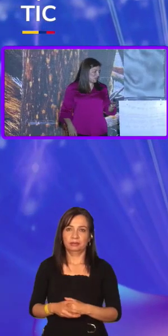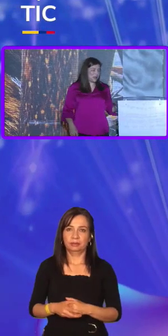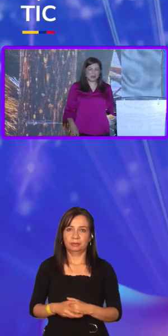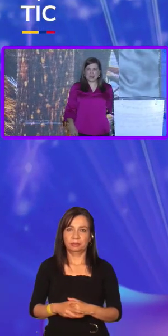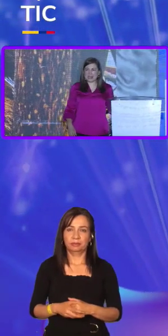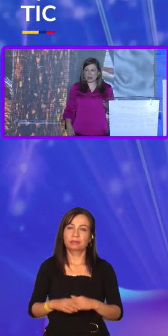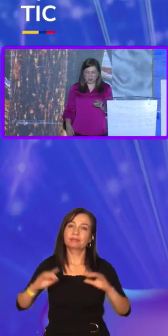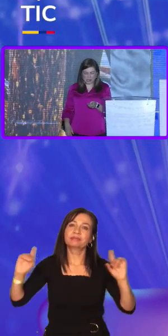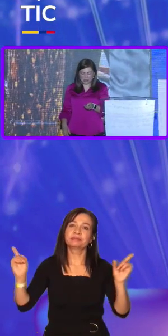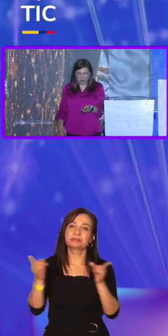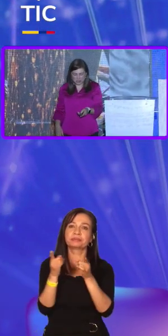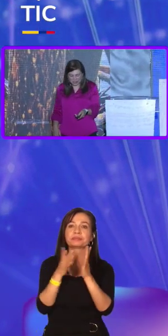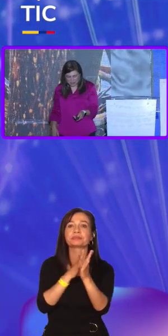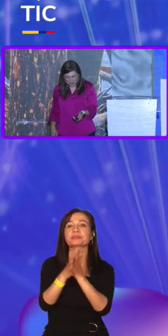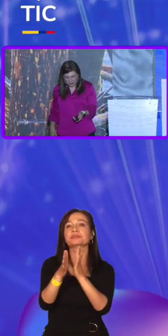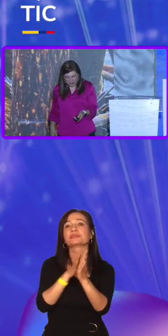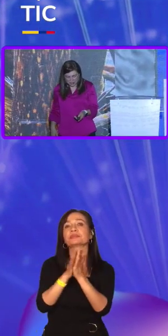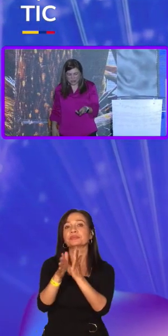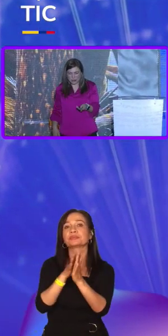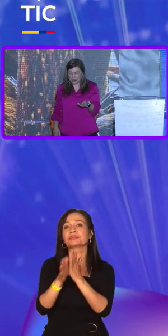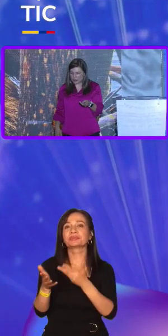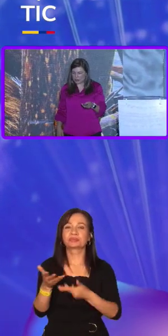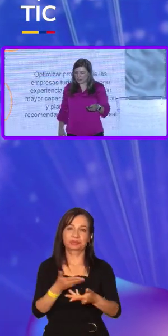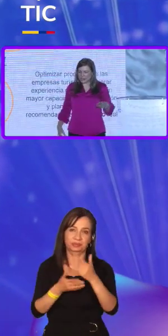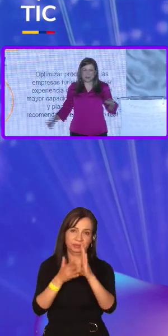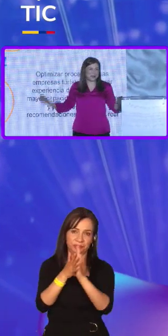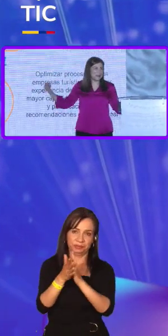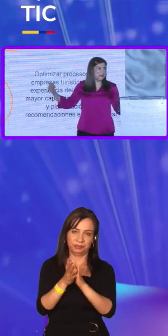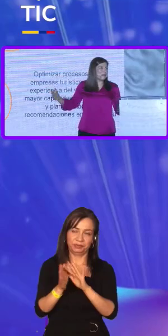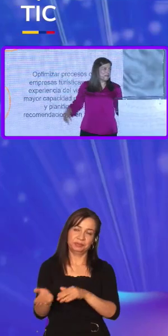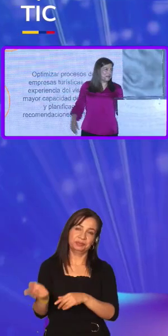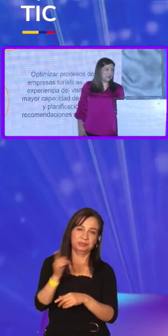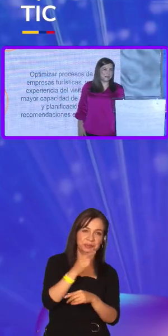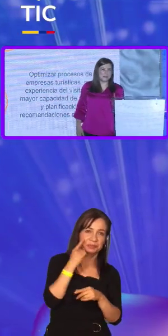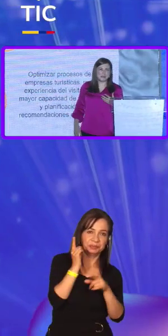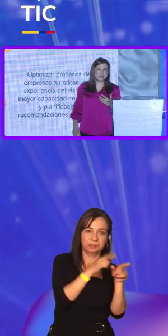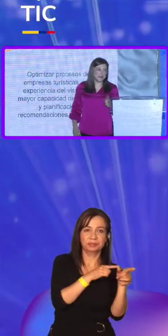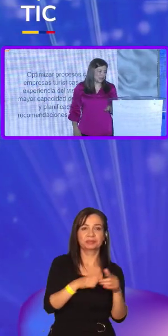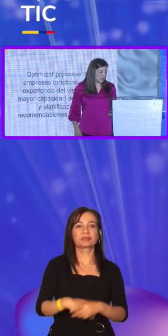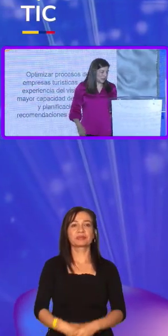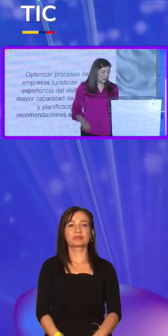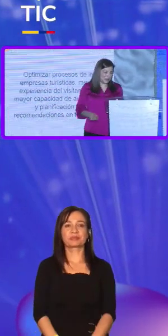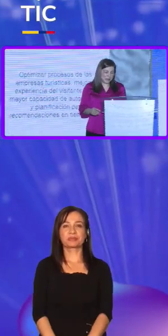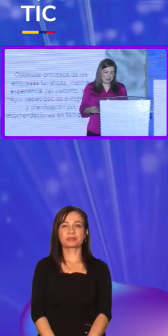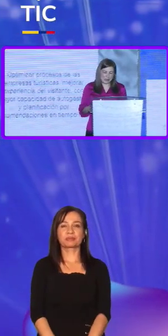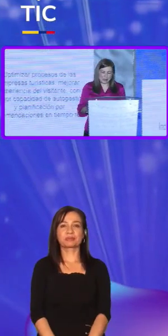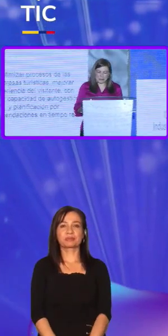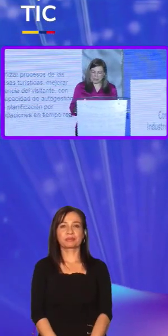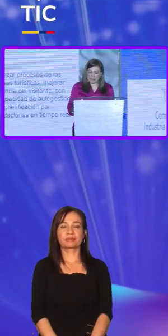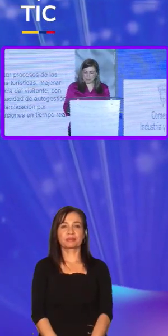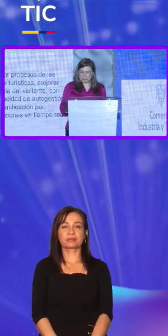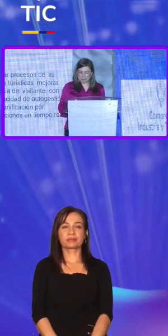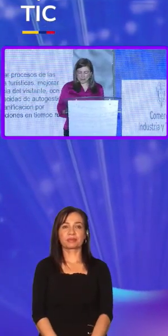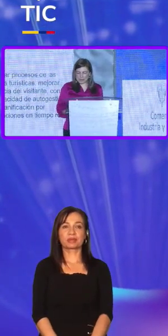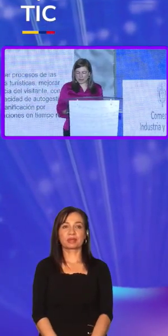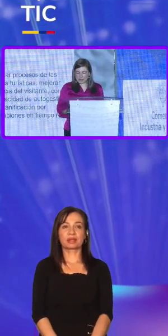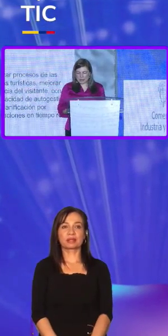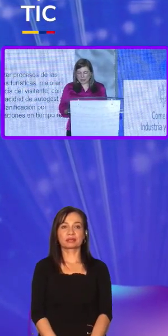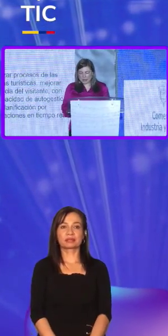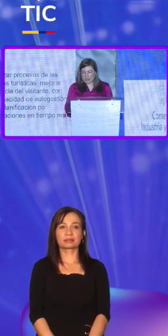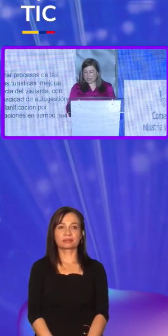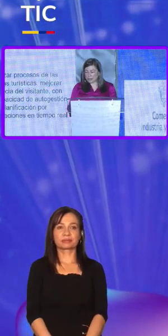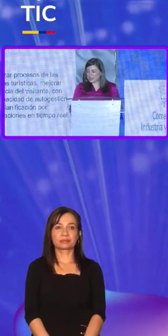Y eso es, en resumen, lo que quería compartir con ustedes. Si gustan, les devuelvo aquí un momentito para que, si pueden, si quieren